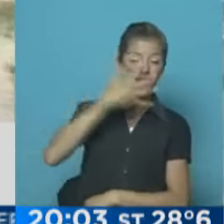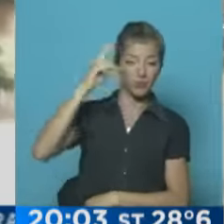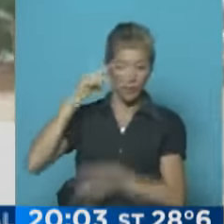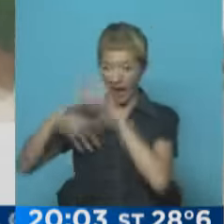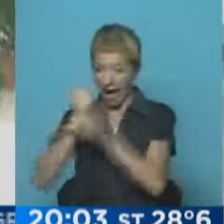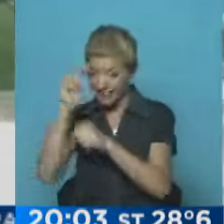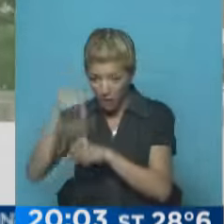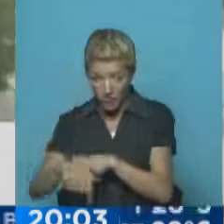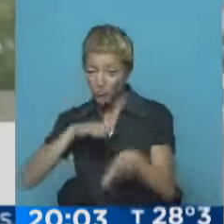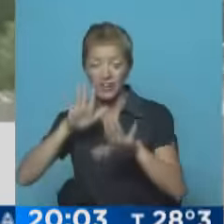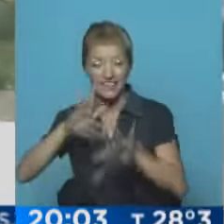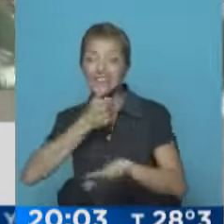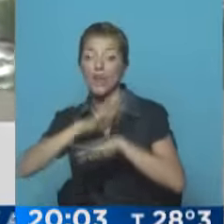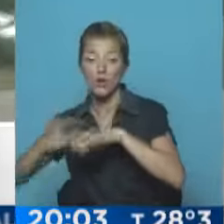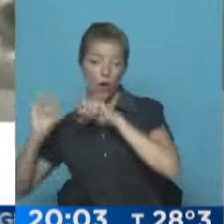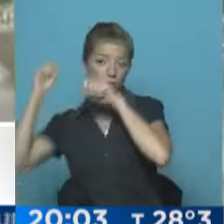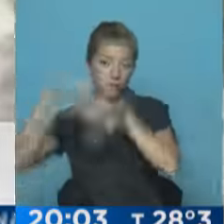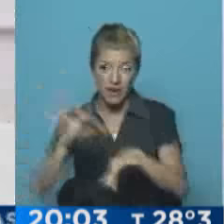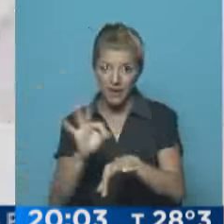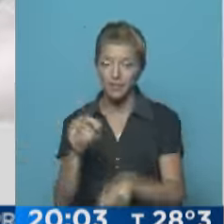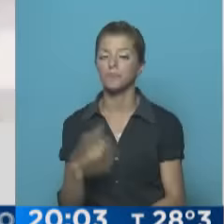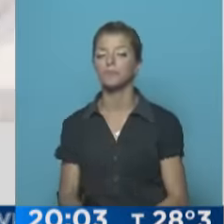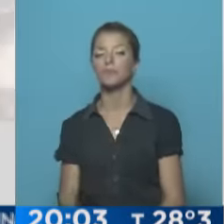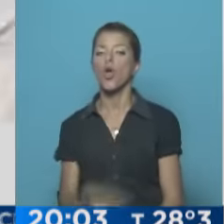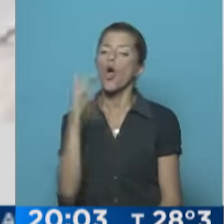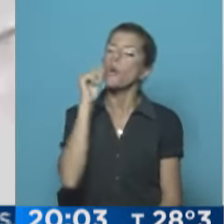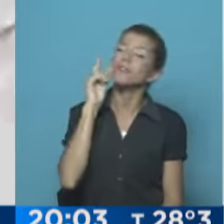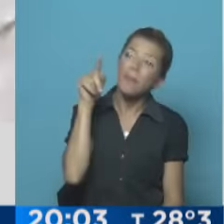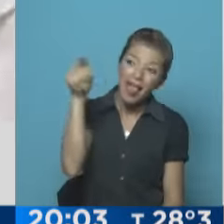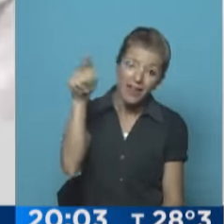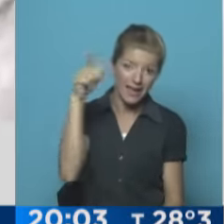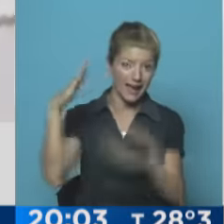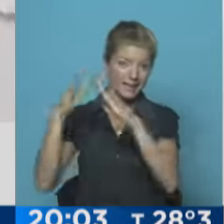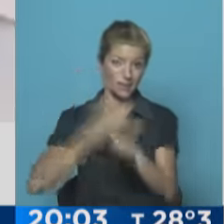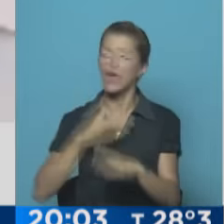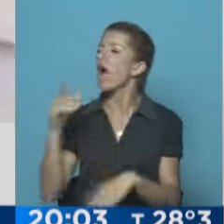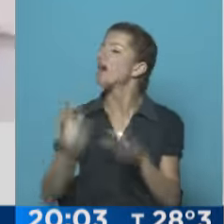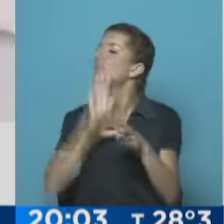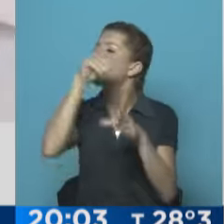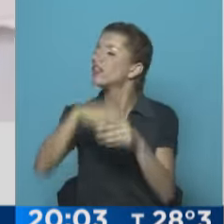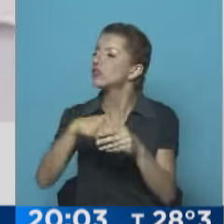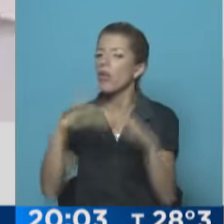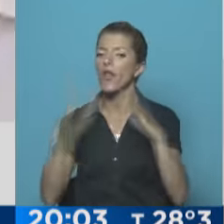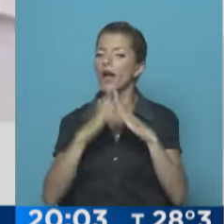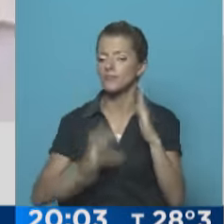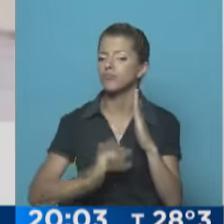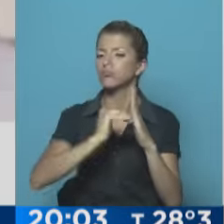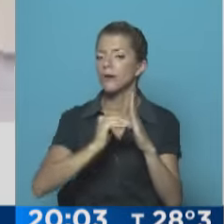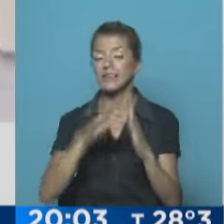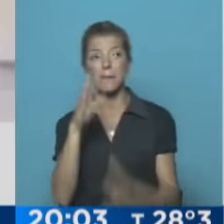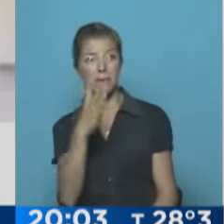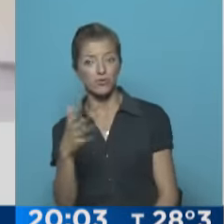1959. Aquella que está negra, ya sucia, esa es mi casa. ¿Cuánto le entró el agua, más o menos? Y adentro ya hay